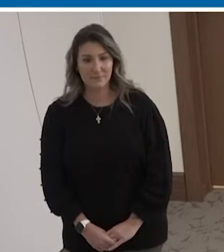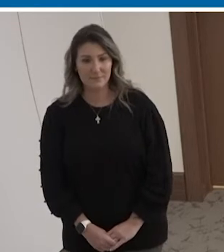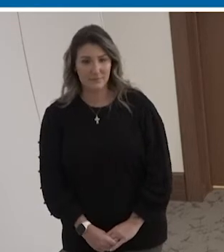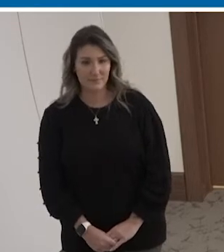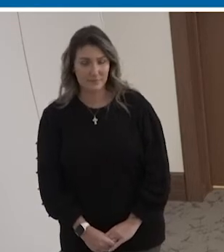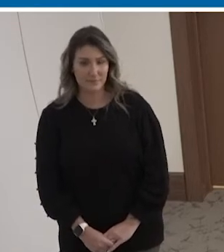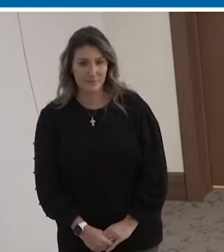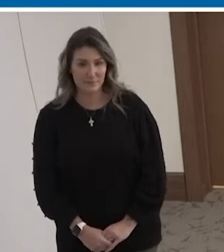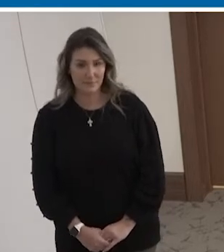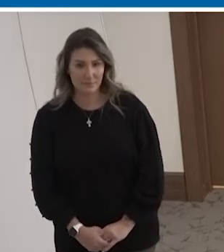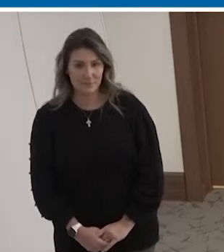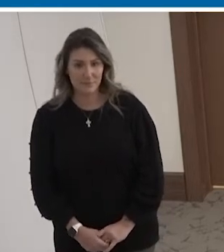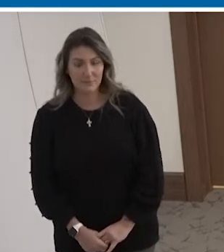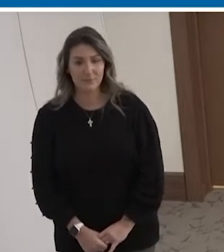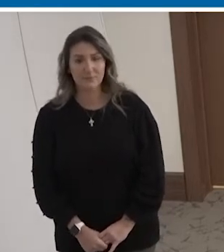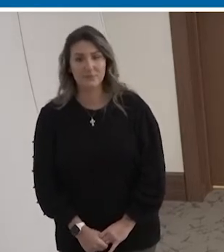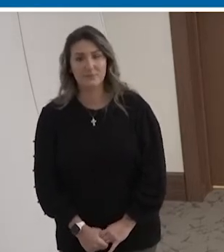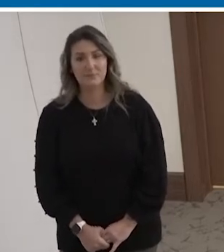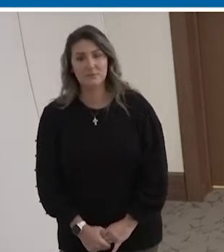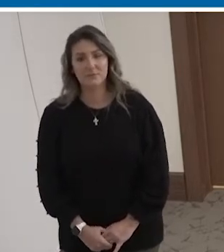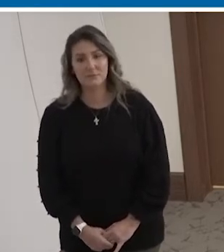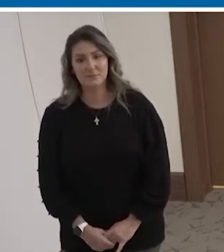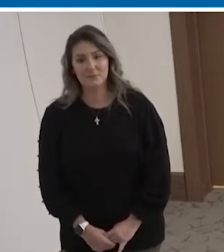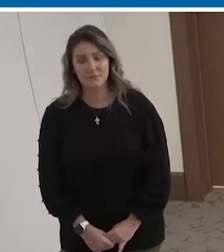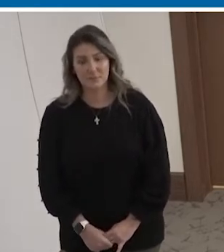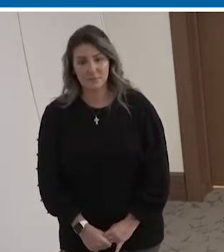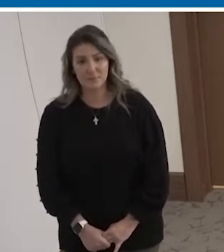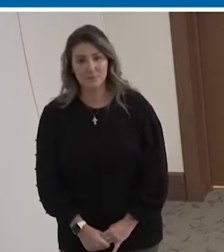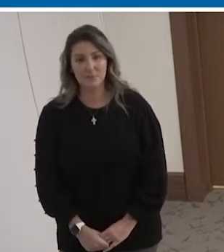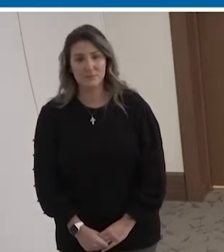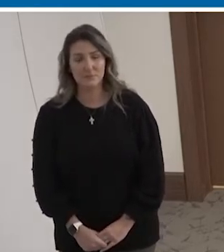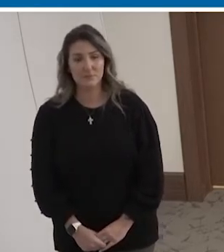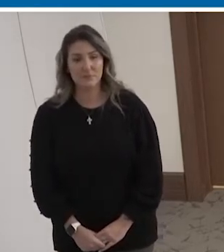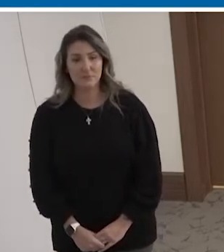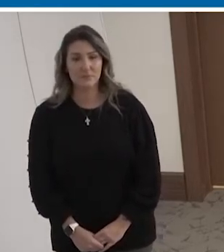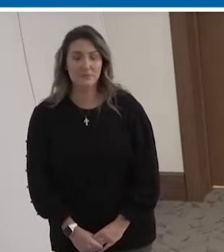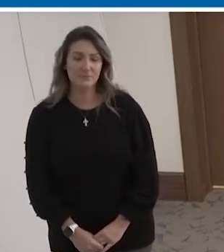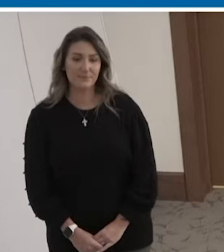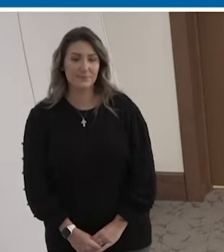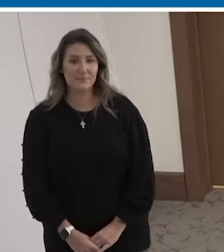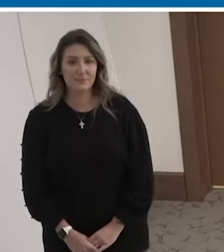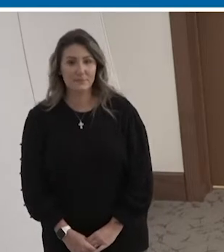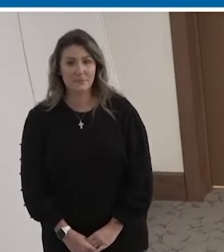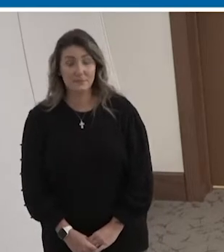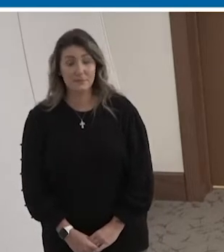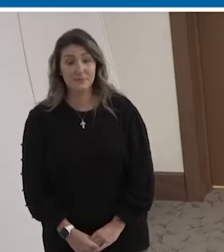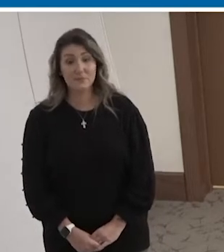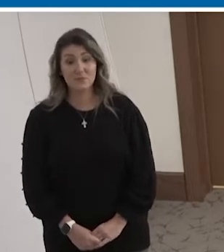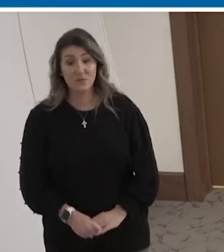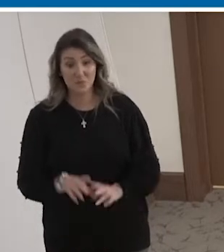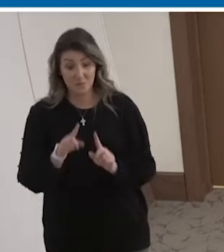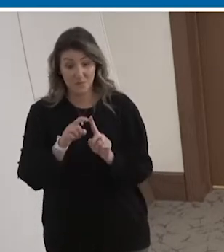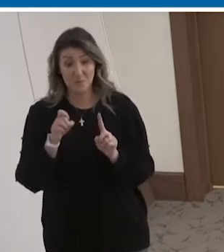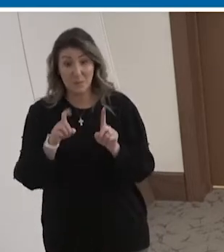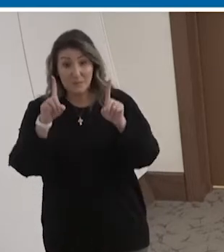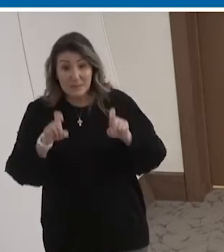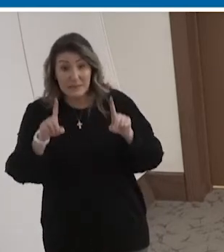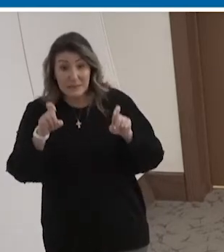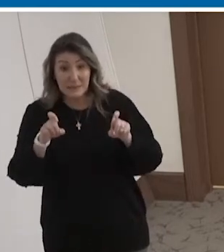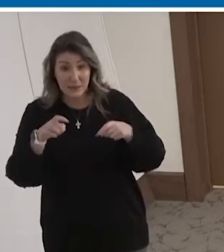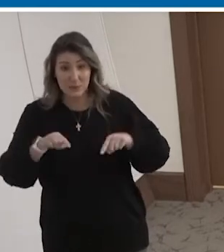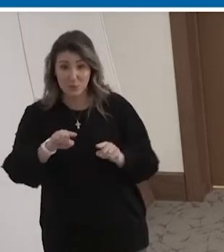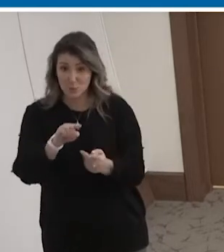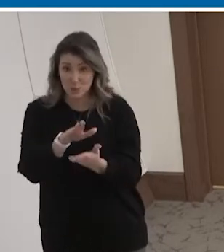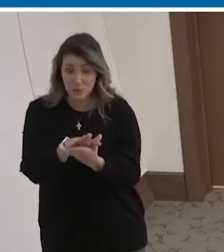del COVID-19 y así puede regresar. And so by doing this testing at